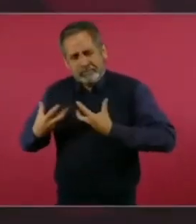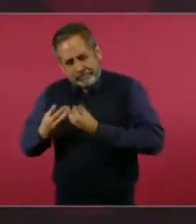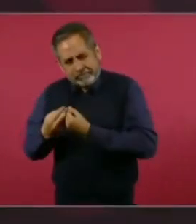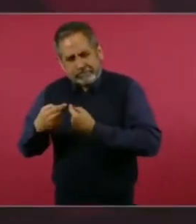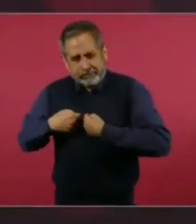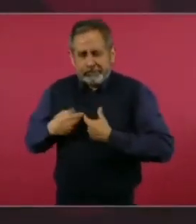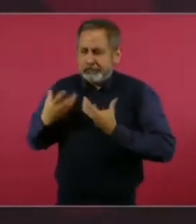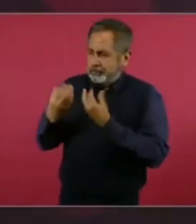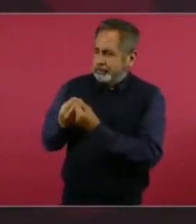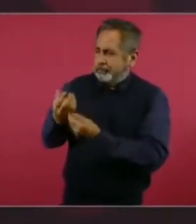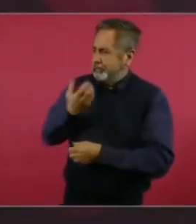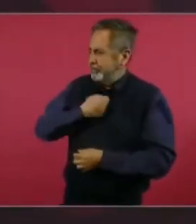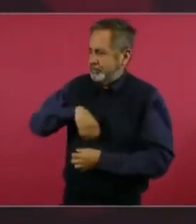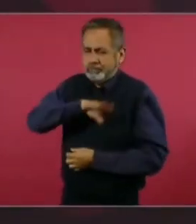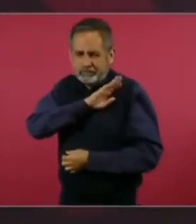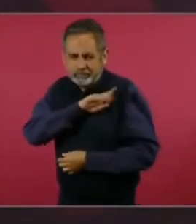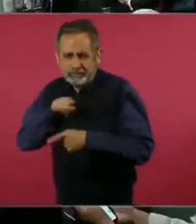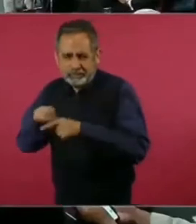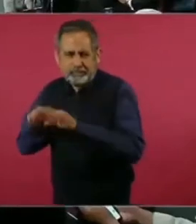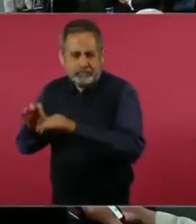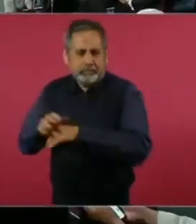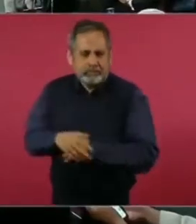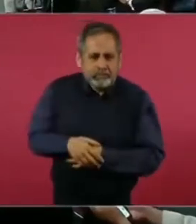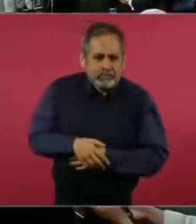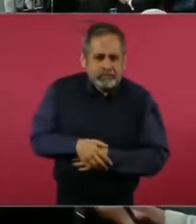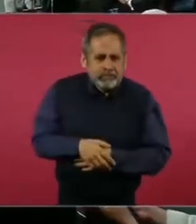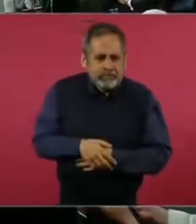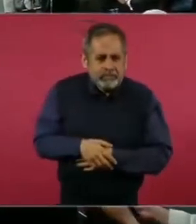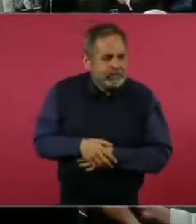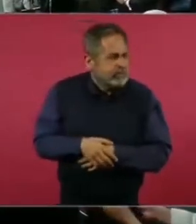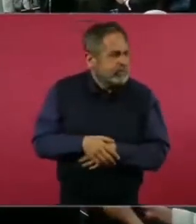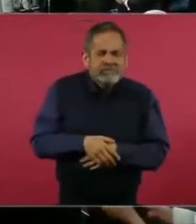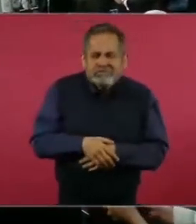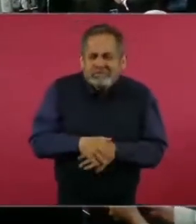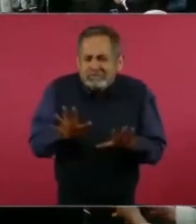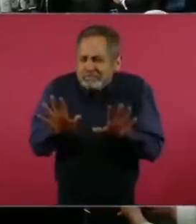a escuchar un griterío, ¿no?,